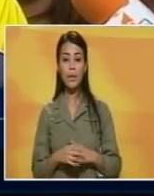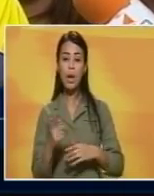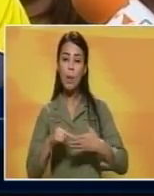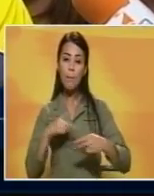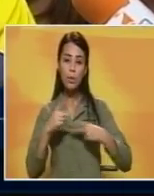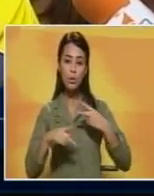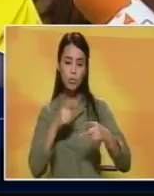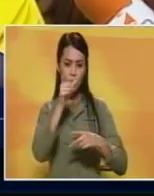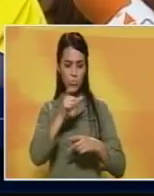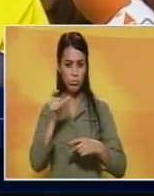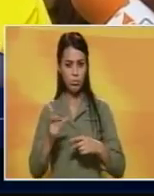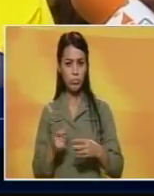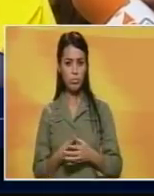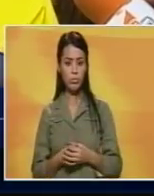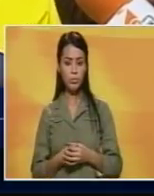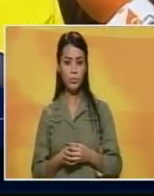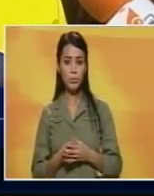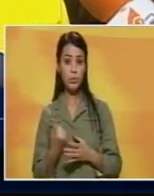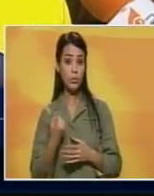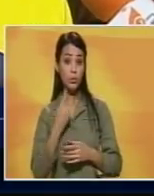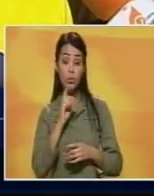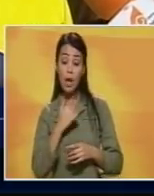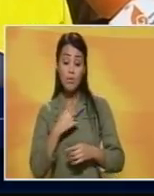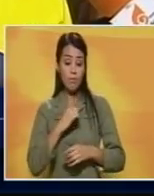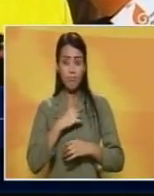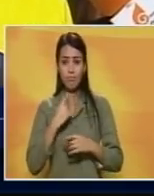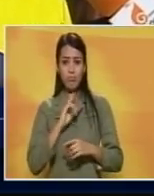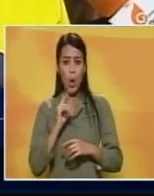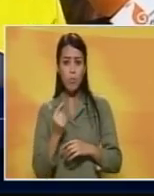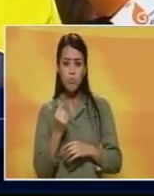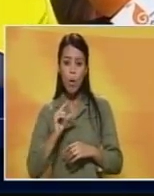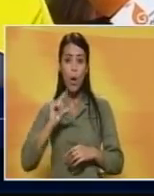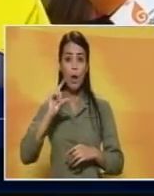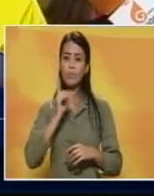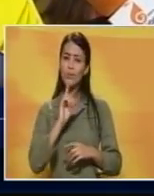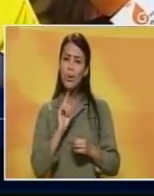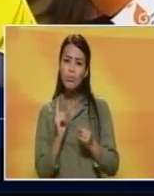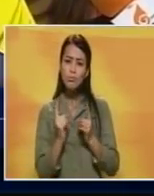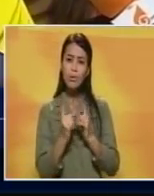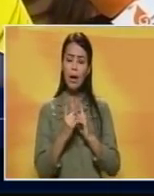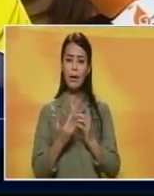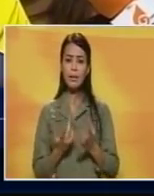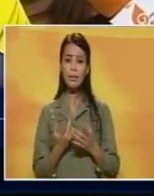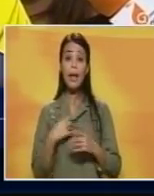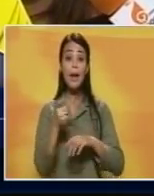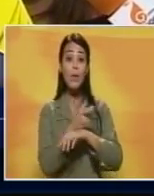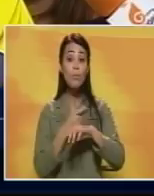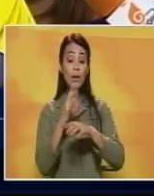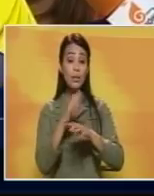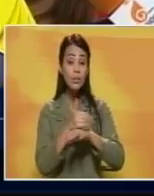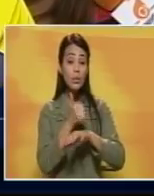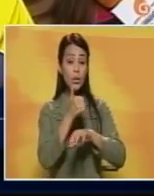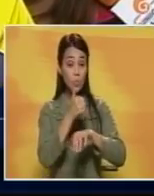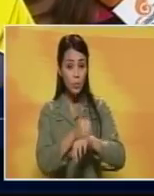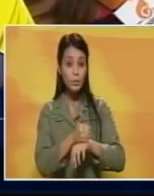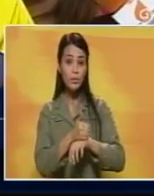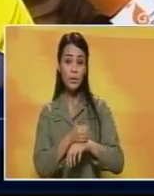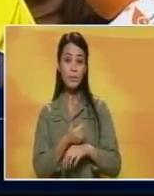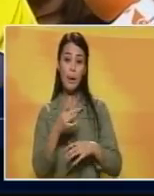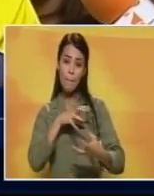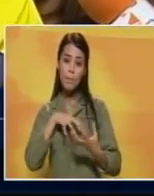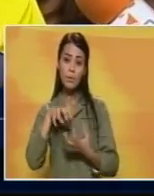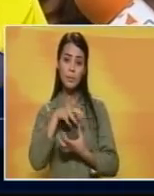productores y comerciantes no son los que aumentan los precios, por el contrario, apuntó que es el Gobierno Nacional el culpable del